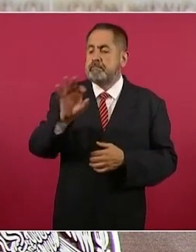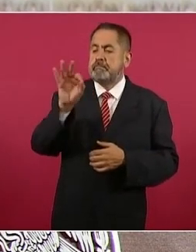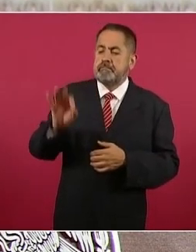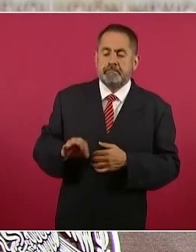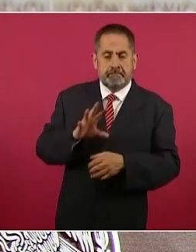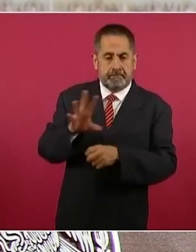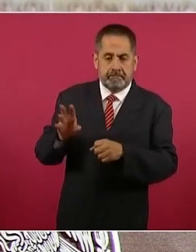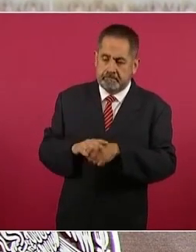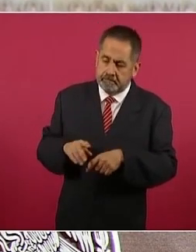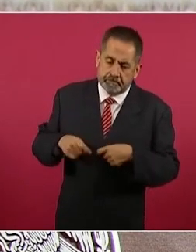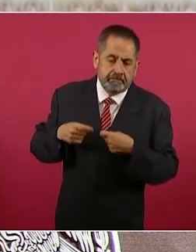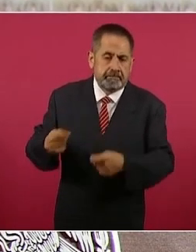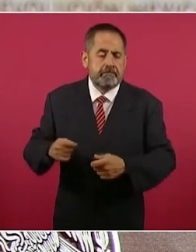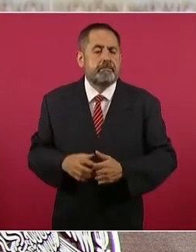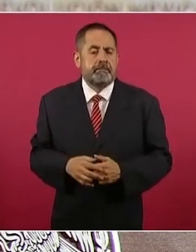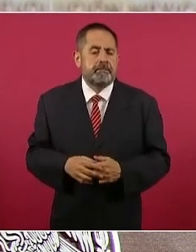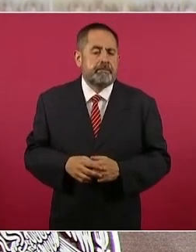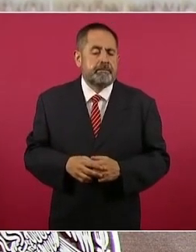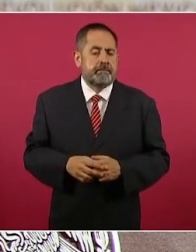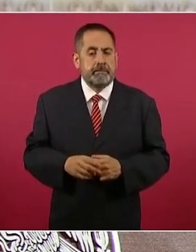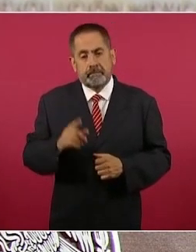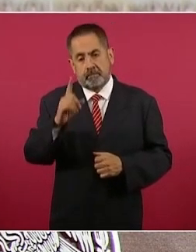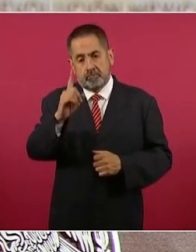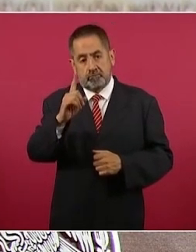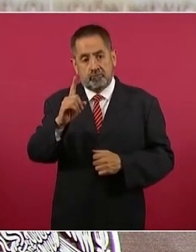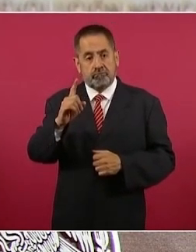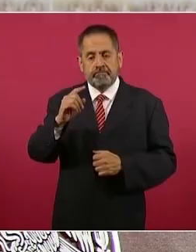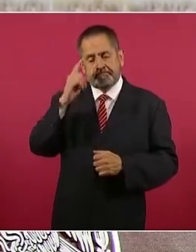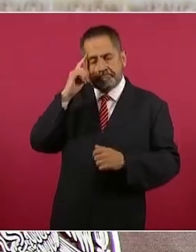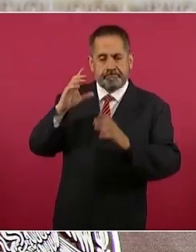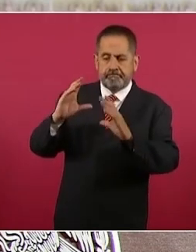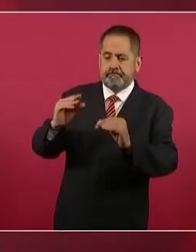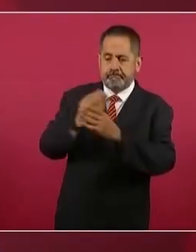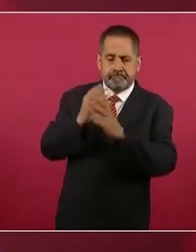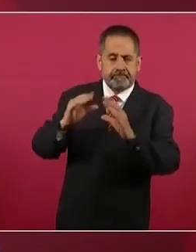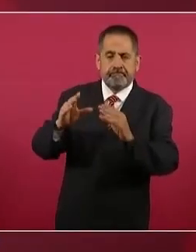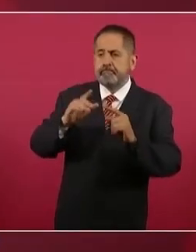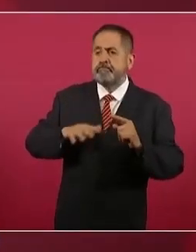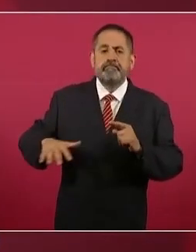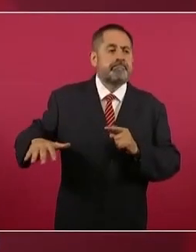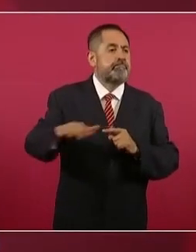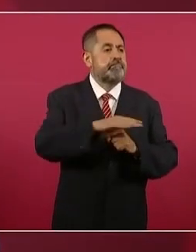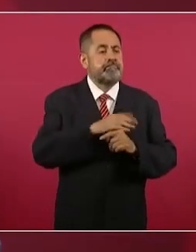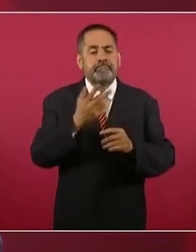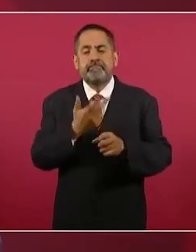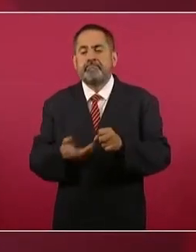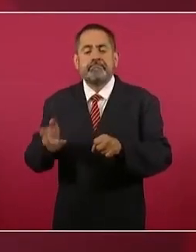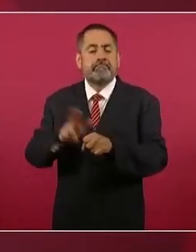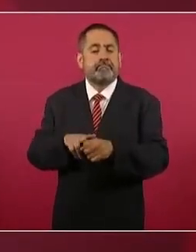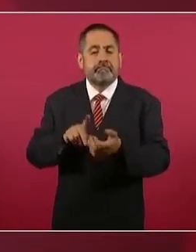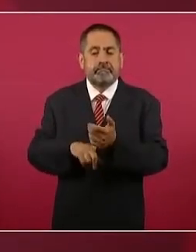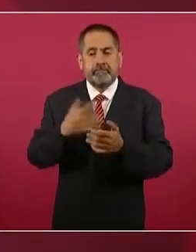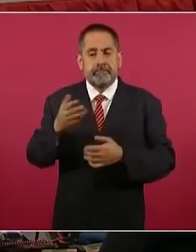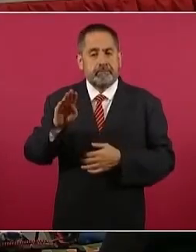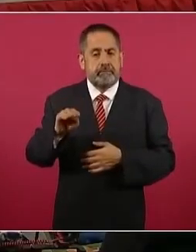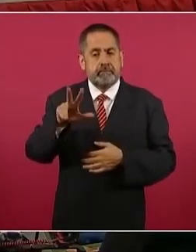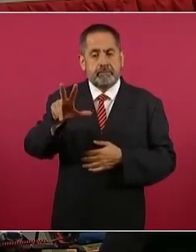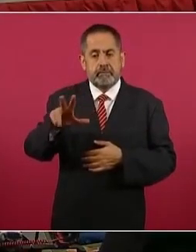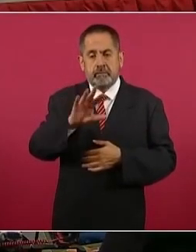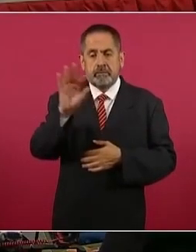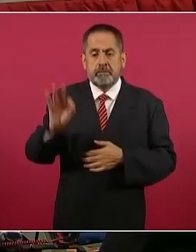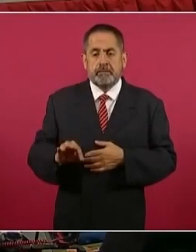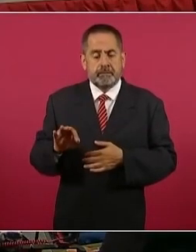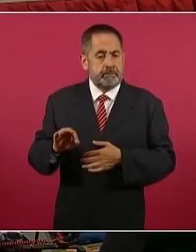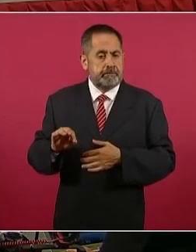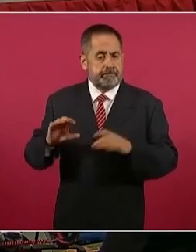etapa y una capacitación del 100% de los hospitales y el 98 por ciento en las unidades de